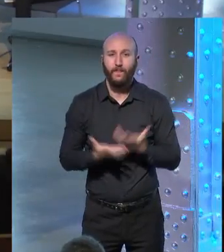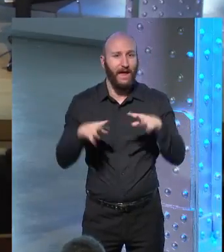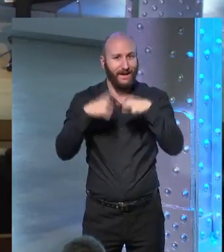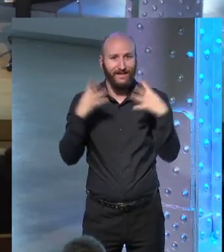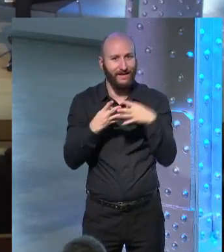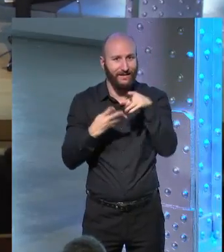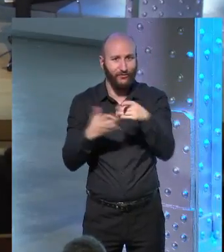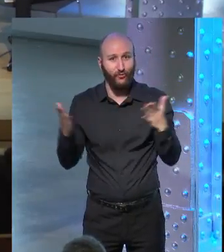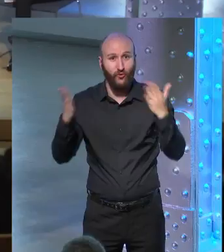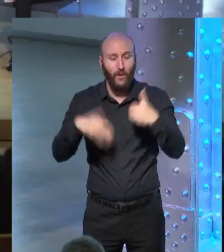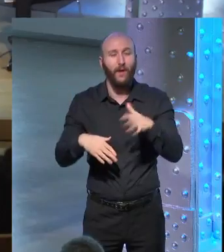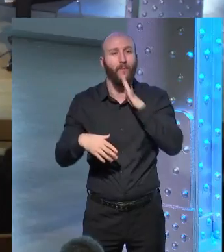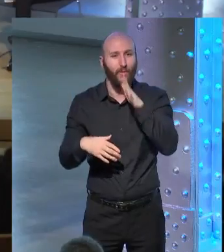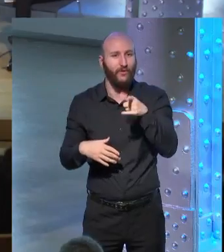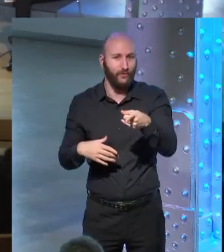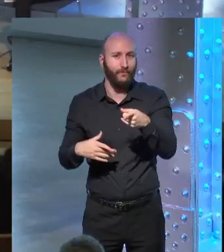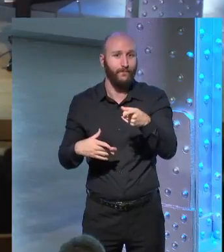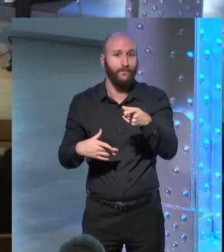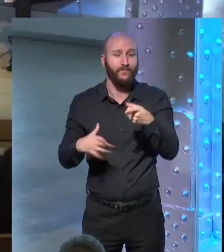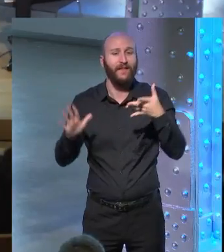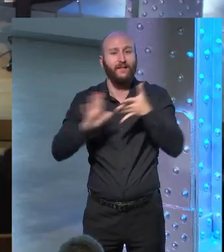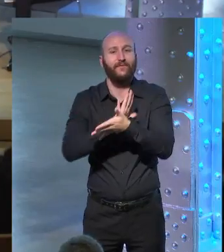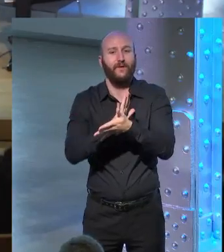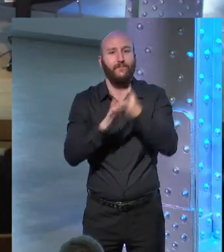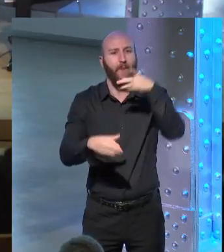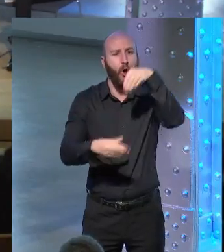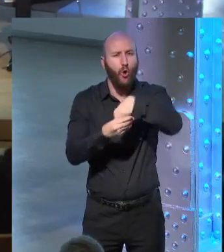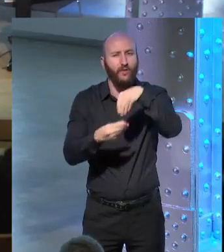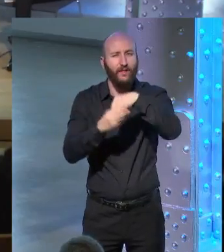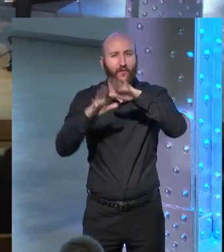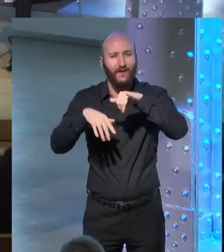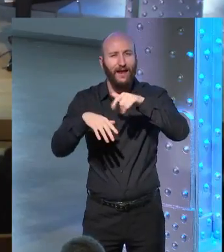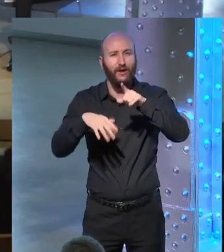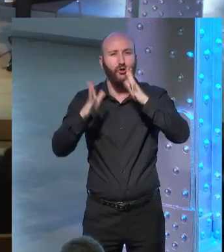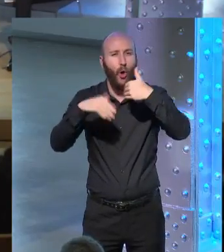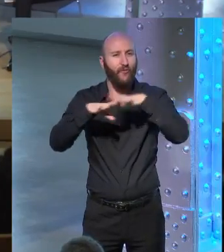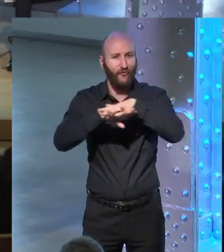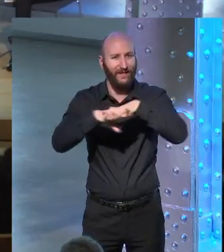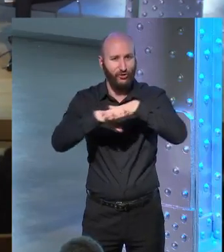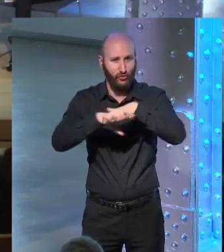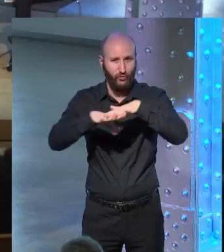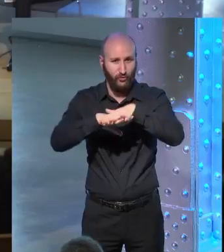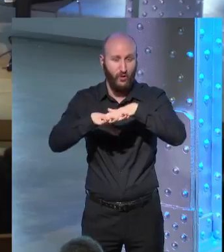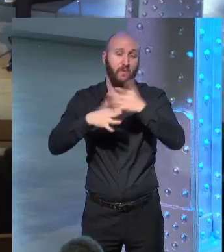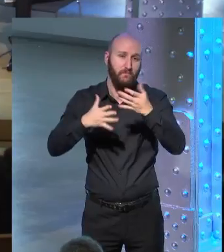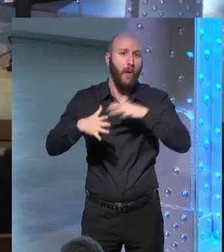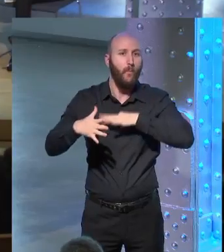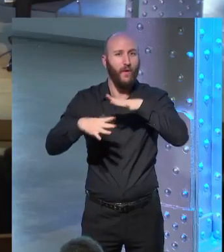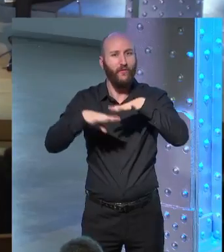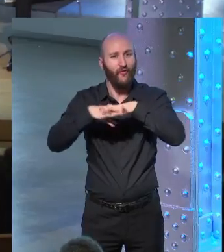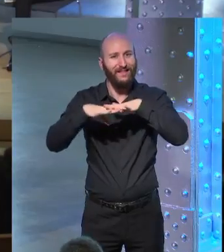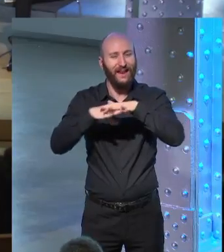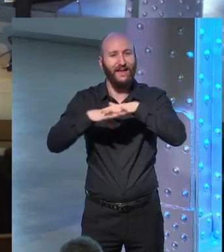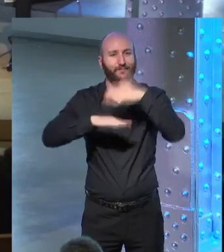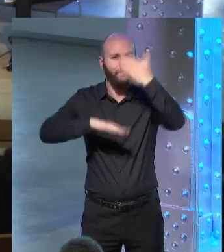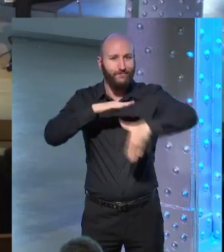existen. Precisamente iba a eso. Son contenidos que no se filtran, que se pueden filtrar, pero que tenemos